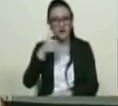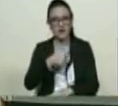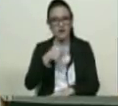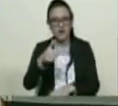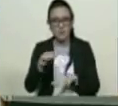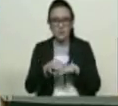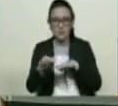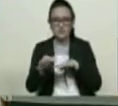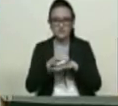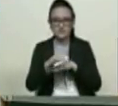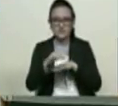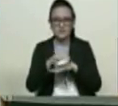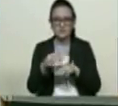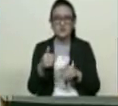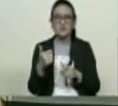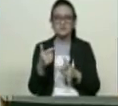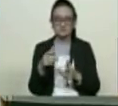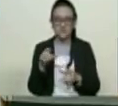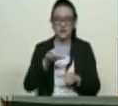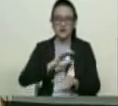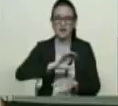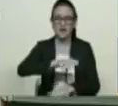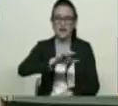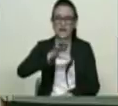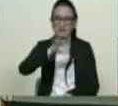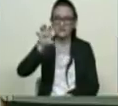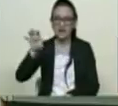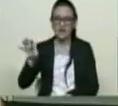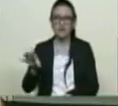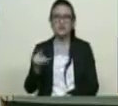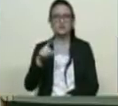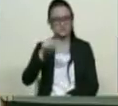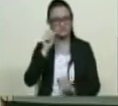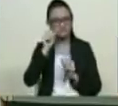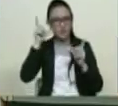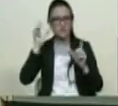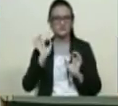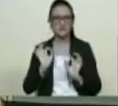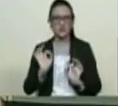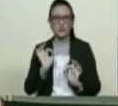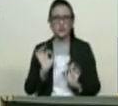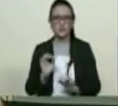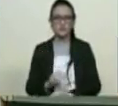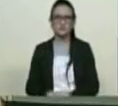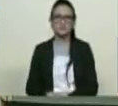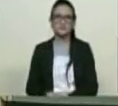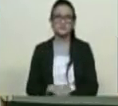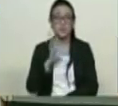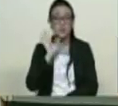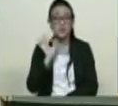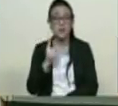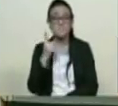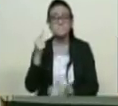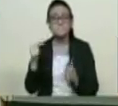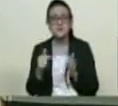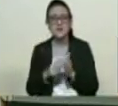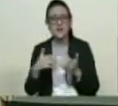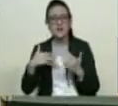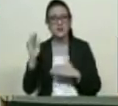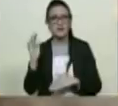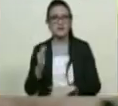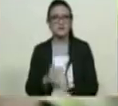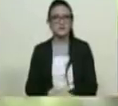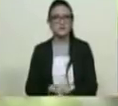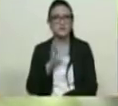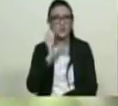municipios y para ser legisladores en todos los estados del país. Ustedes se van a sorprender. Cuidado si no llegan a miles, Liz Flores.